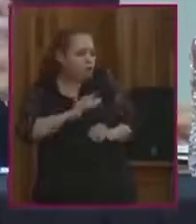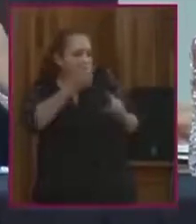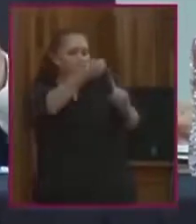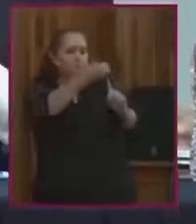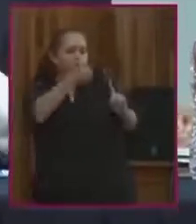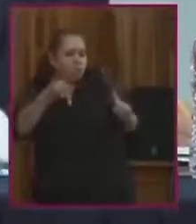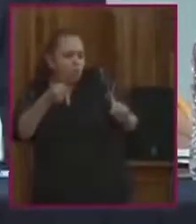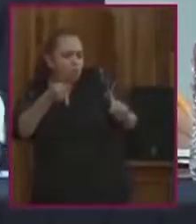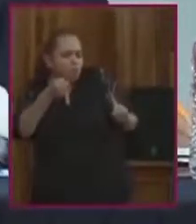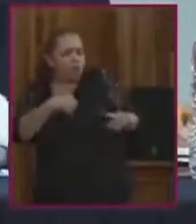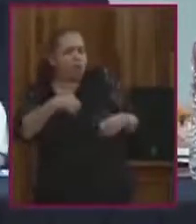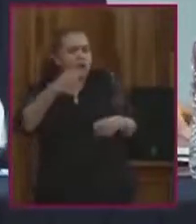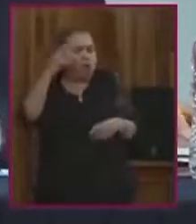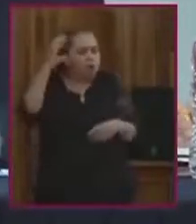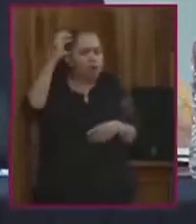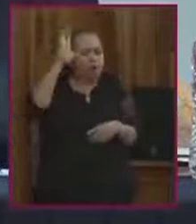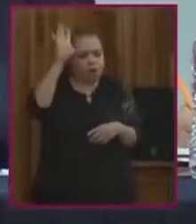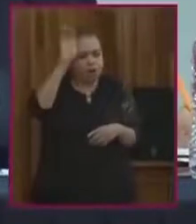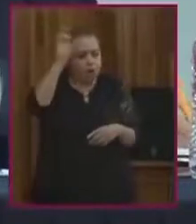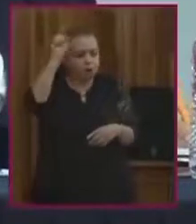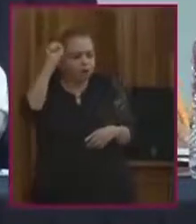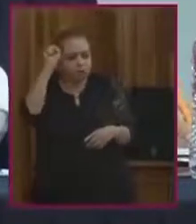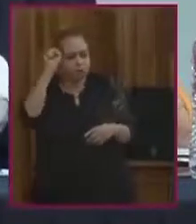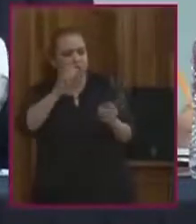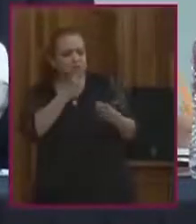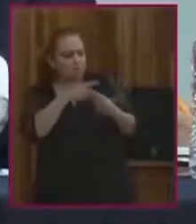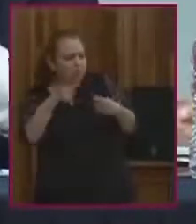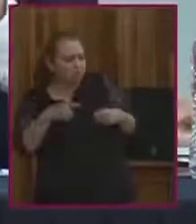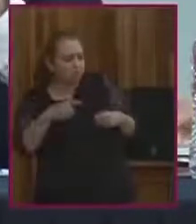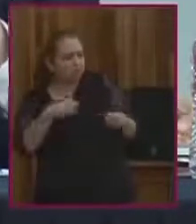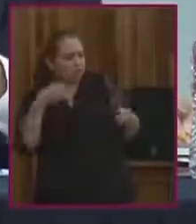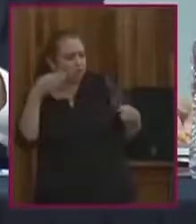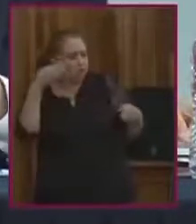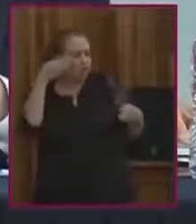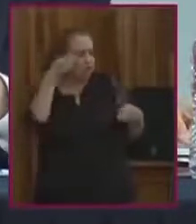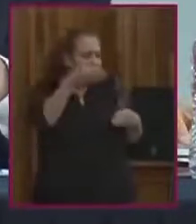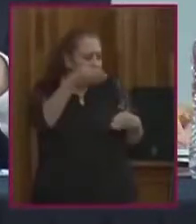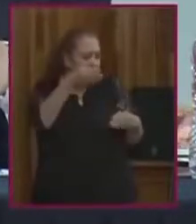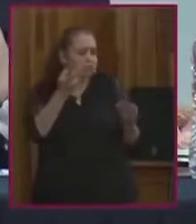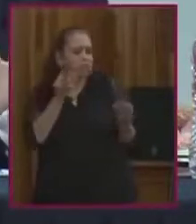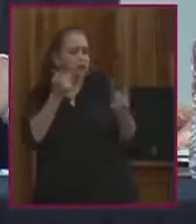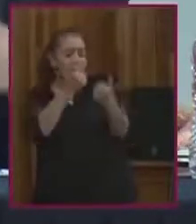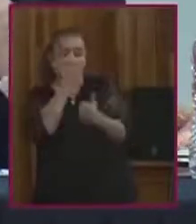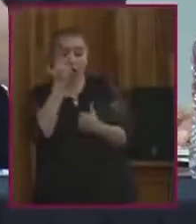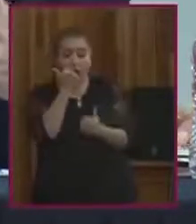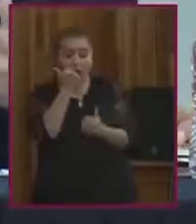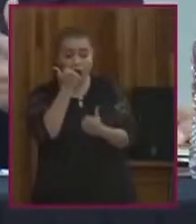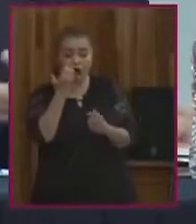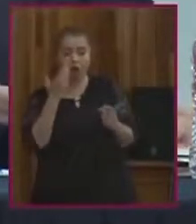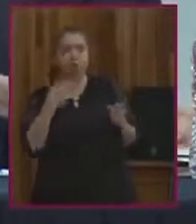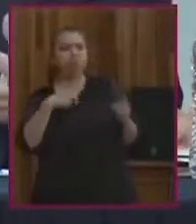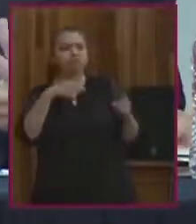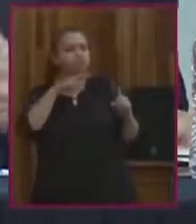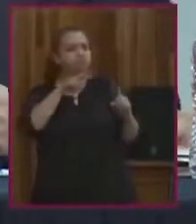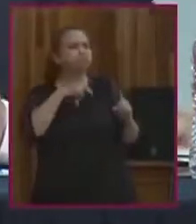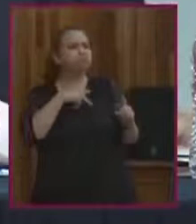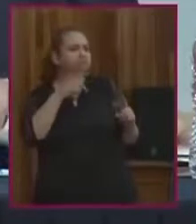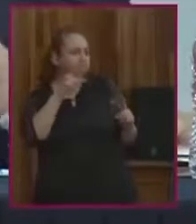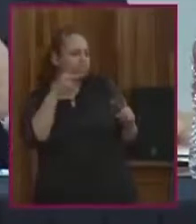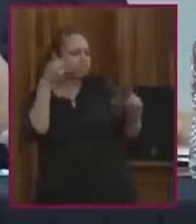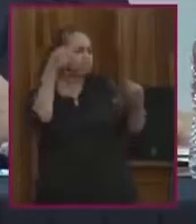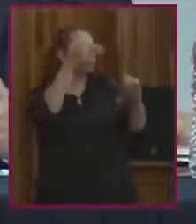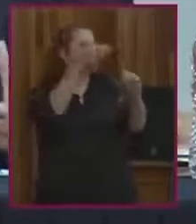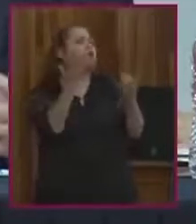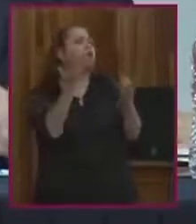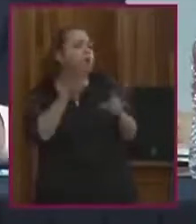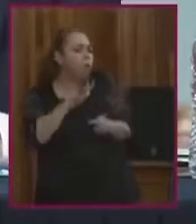procesos cognitivos distintos y que centra en el alumno las perspectivas de ir creando su